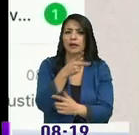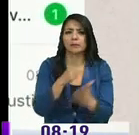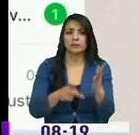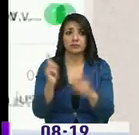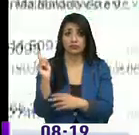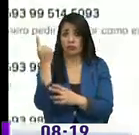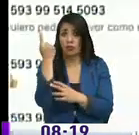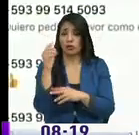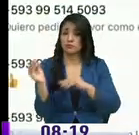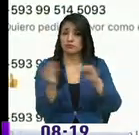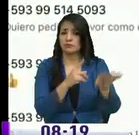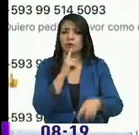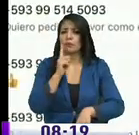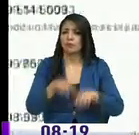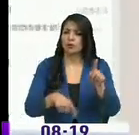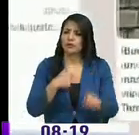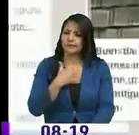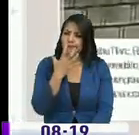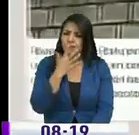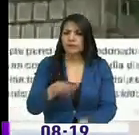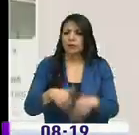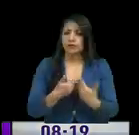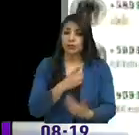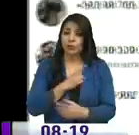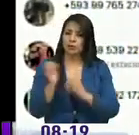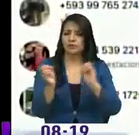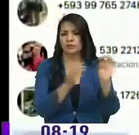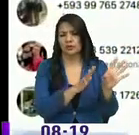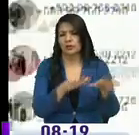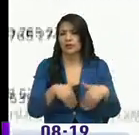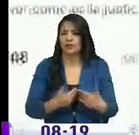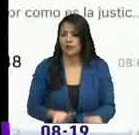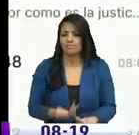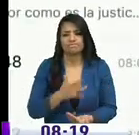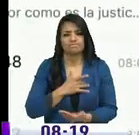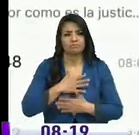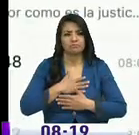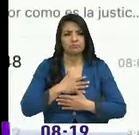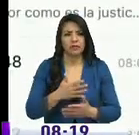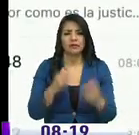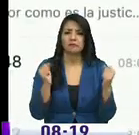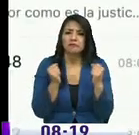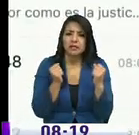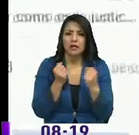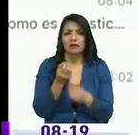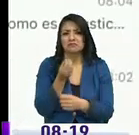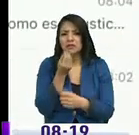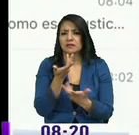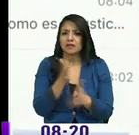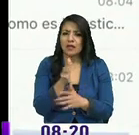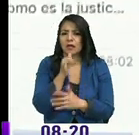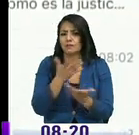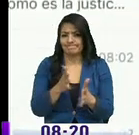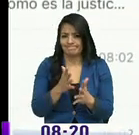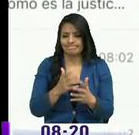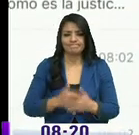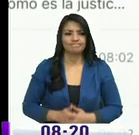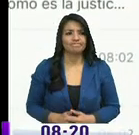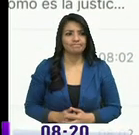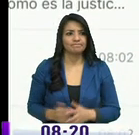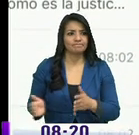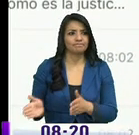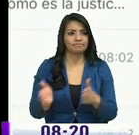estas condiciones. Realmente es indignante cómo sus dueños pudieron haberlo abandonado, de estar pasando por frío, por hambre. ¡Qué terrible! Y miren